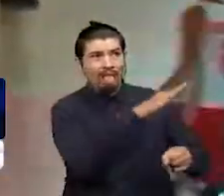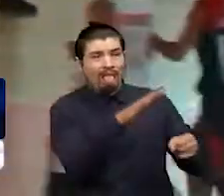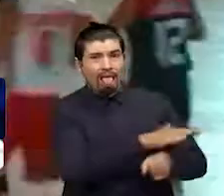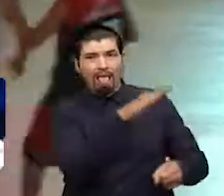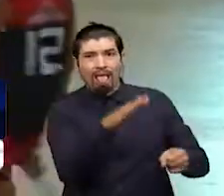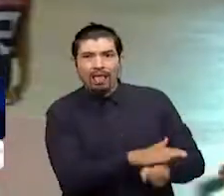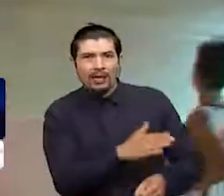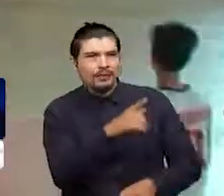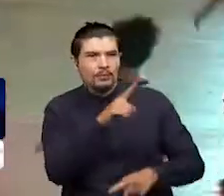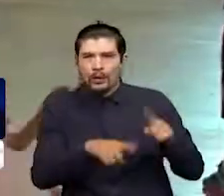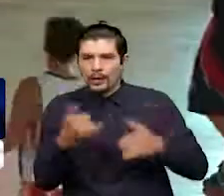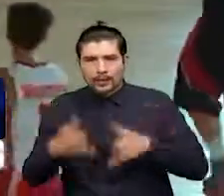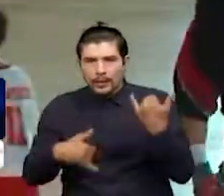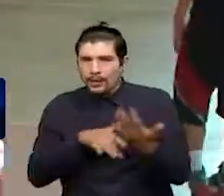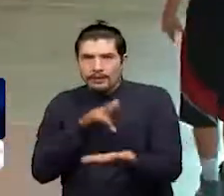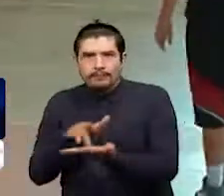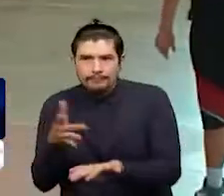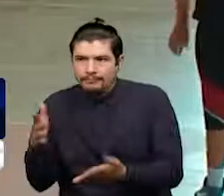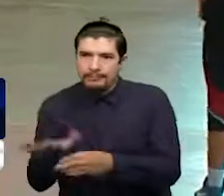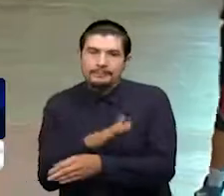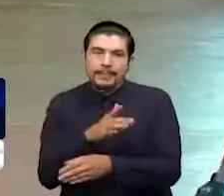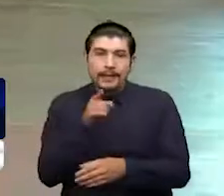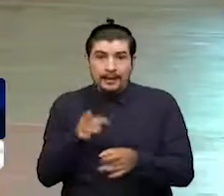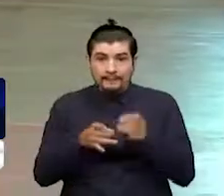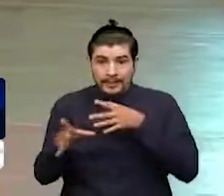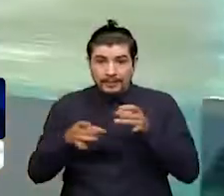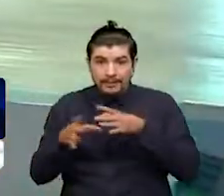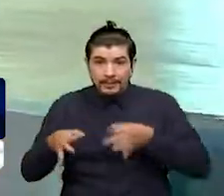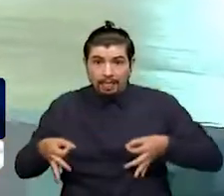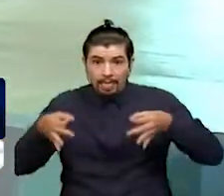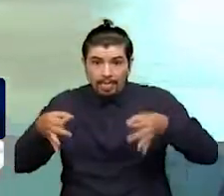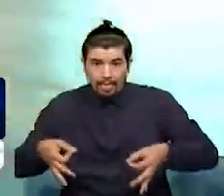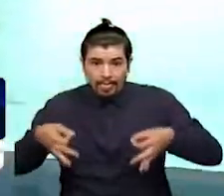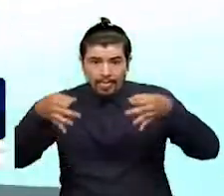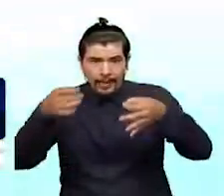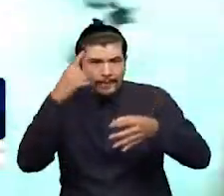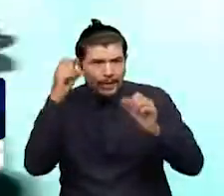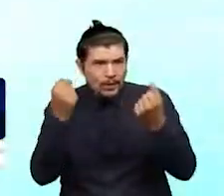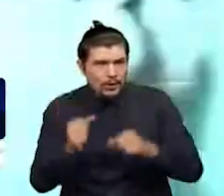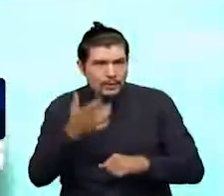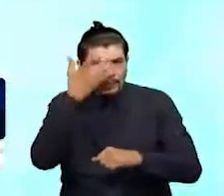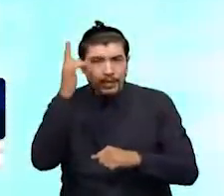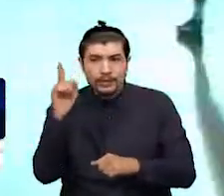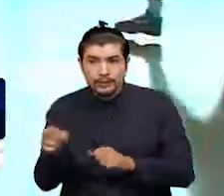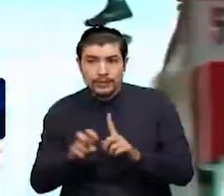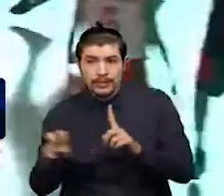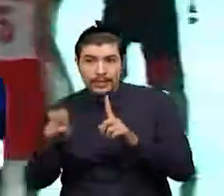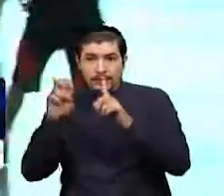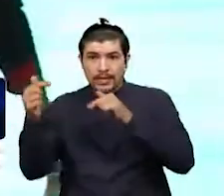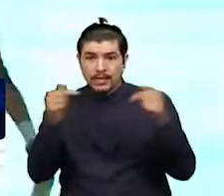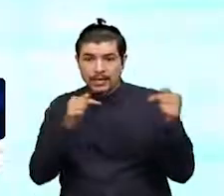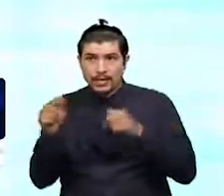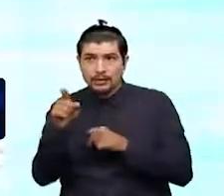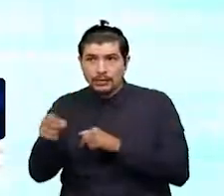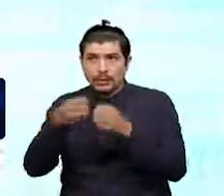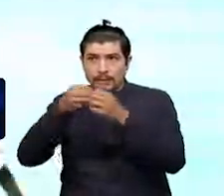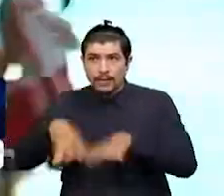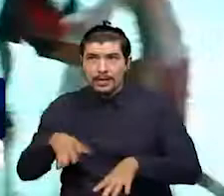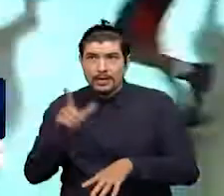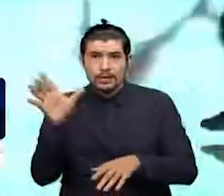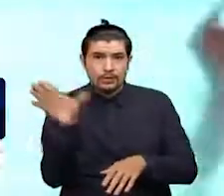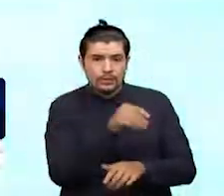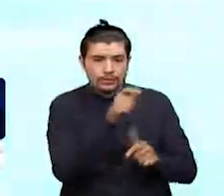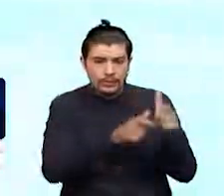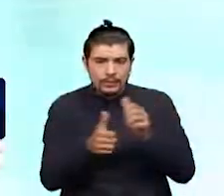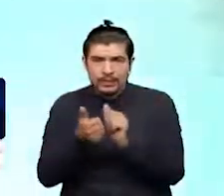de semana las fechas continúan suspendidas y la preocupación radica en el ritmo de competencia que van perdiendo los deportistas